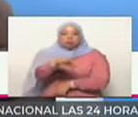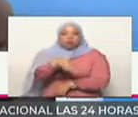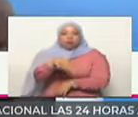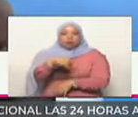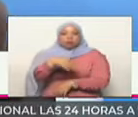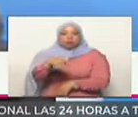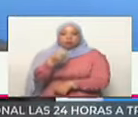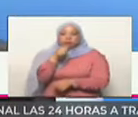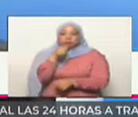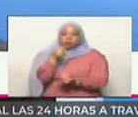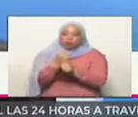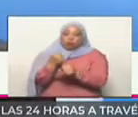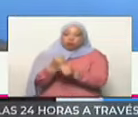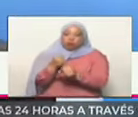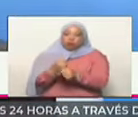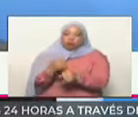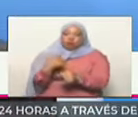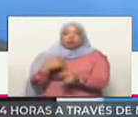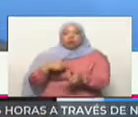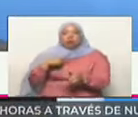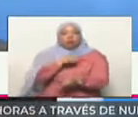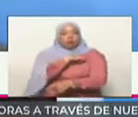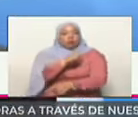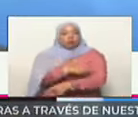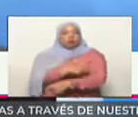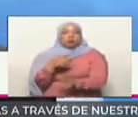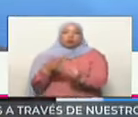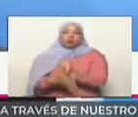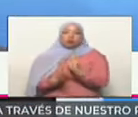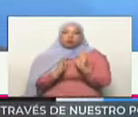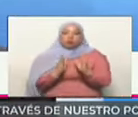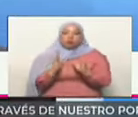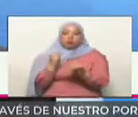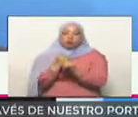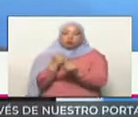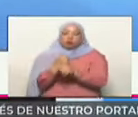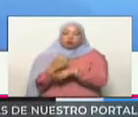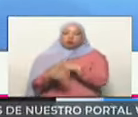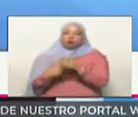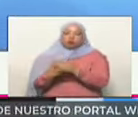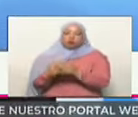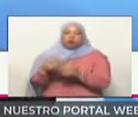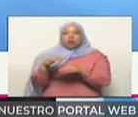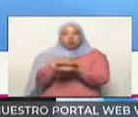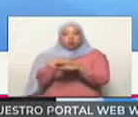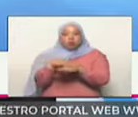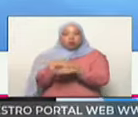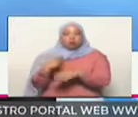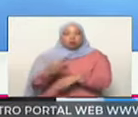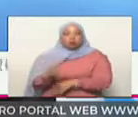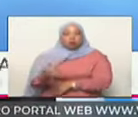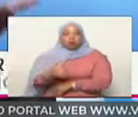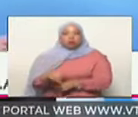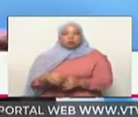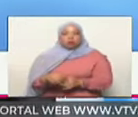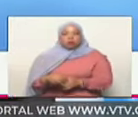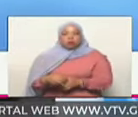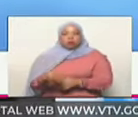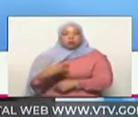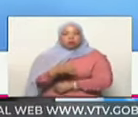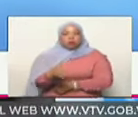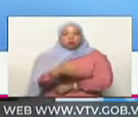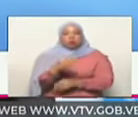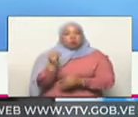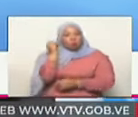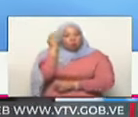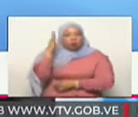y toda nuestra costa y la potencialidad de la organización de nuestros pescadores con el Ministerio de Pesca y Acuicultura. Transferir nosotros